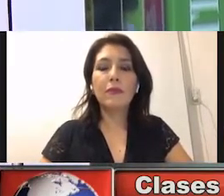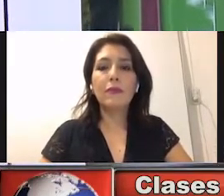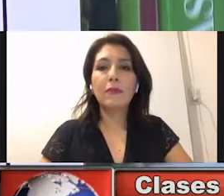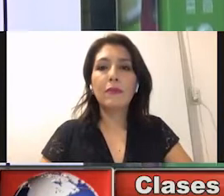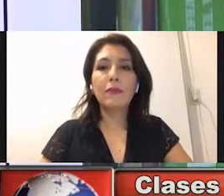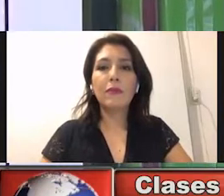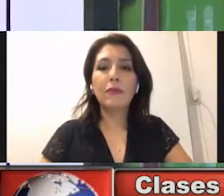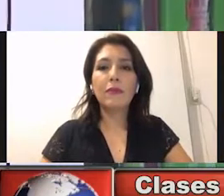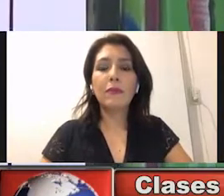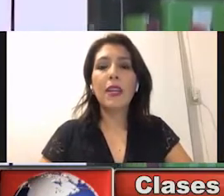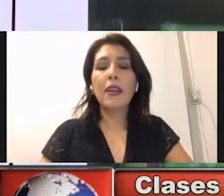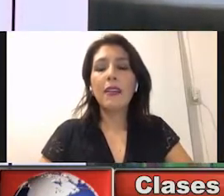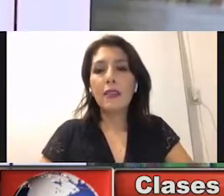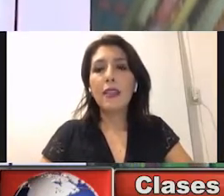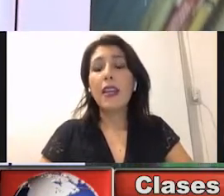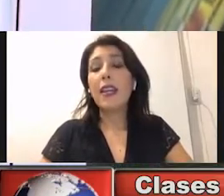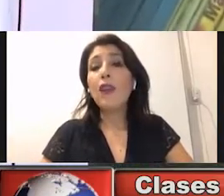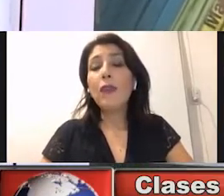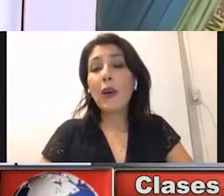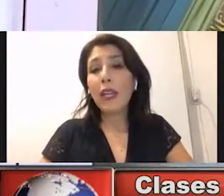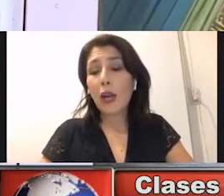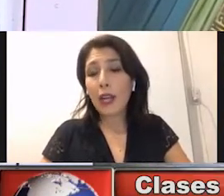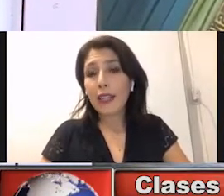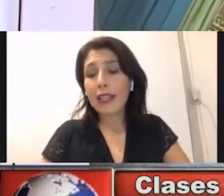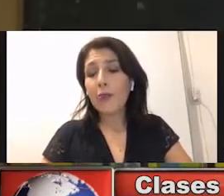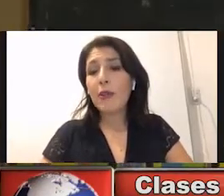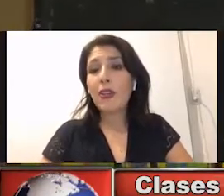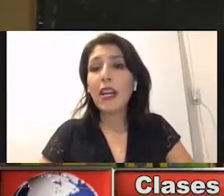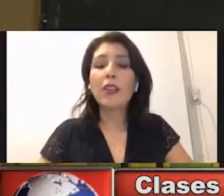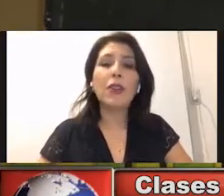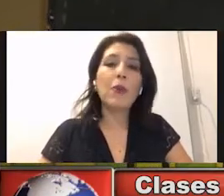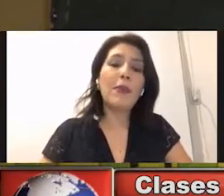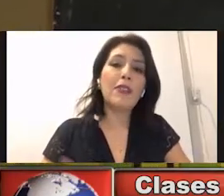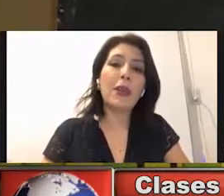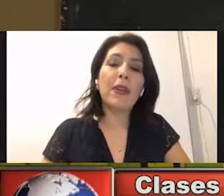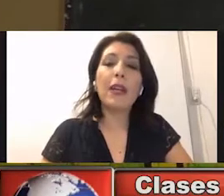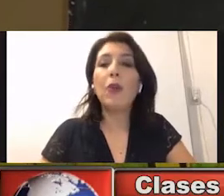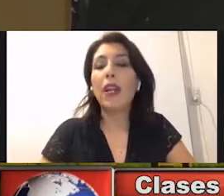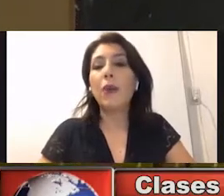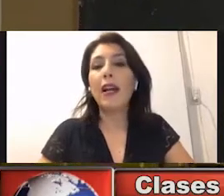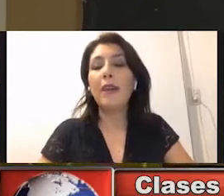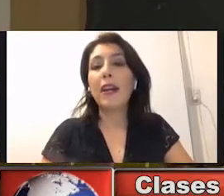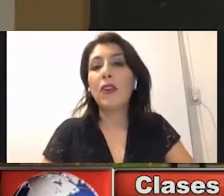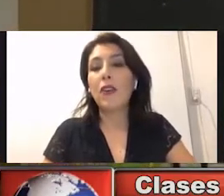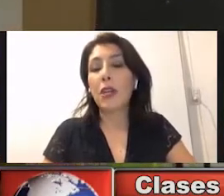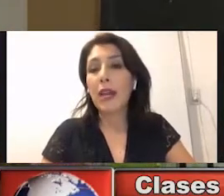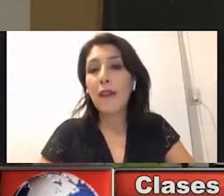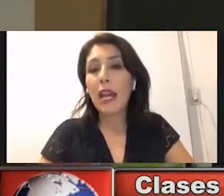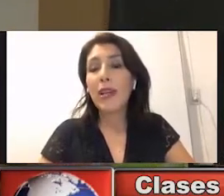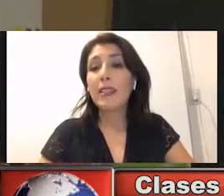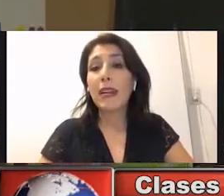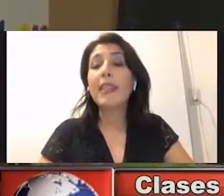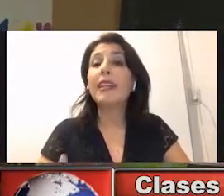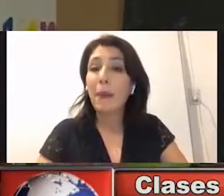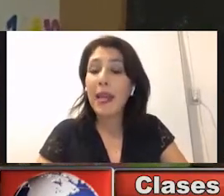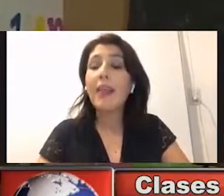clases? Sí, y no fue la única escuela esta que estamos mencionando. Claro. Te puedo, uh-huh, mencionar, por ejemplo, la escuela en Barrio Rivadavia, Escuela San Martín, que